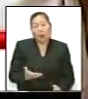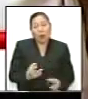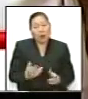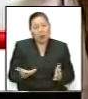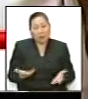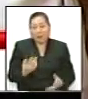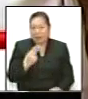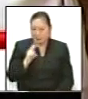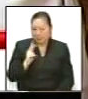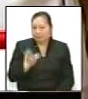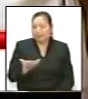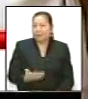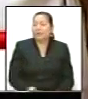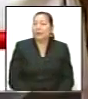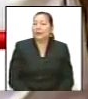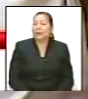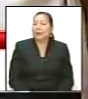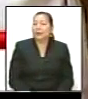Asimismo vemos acá,